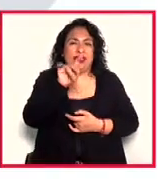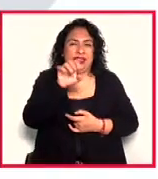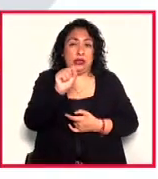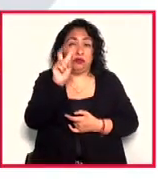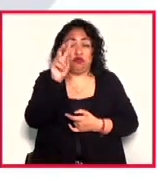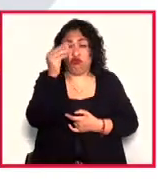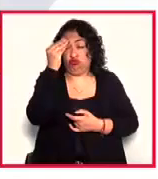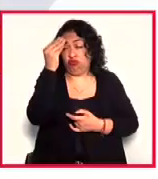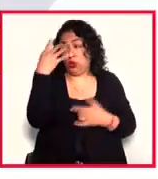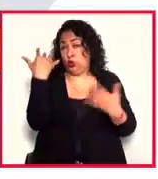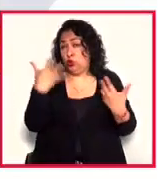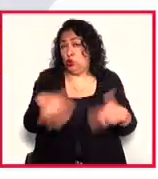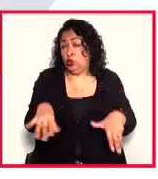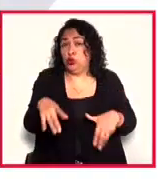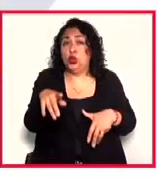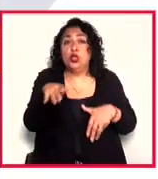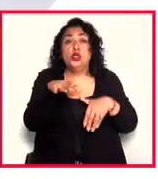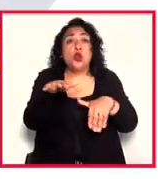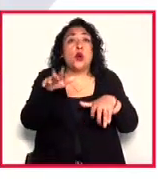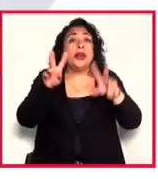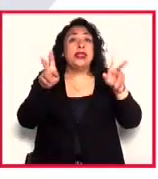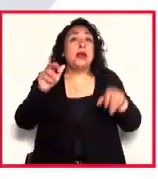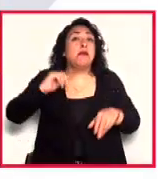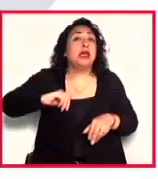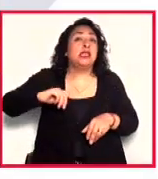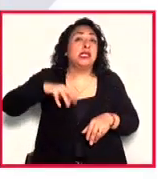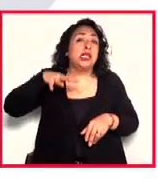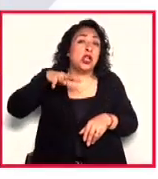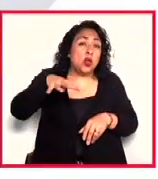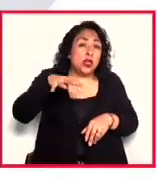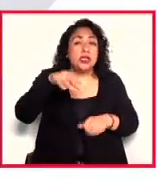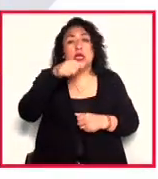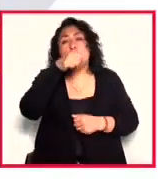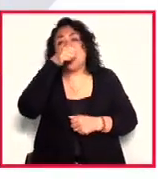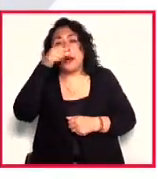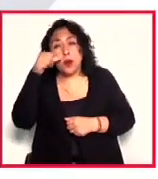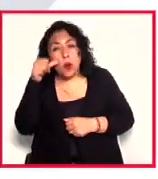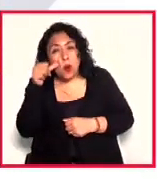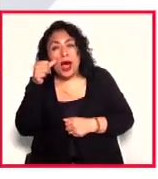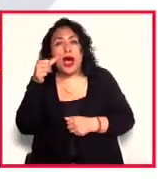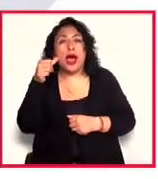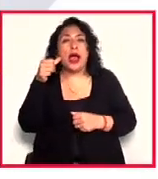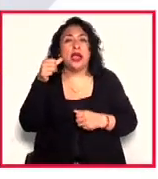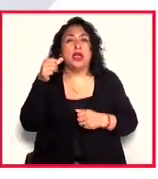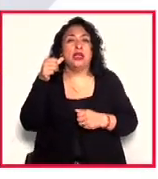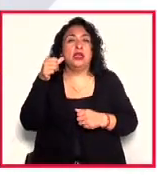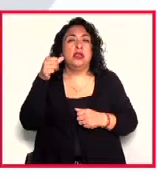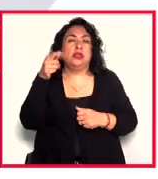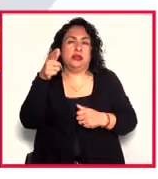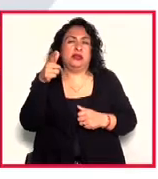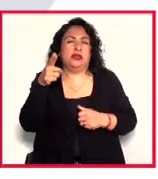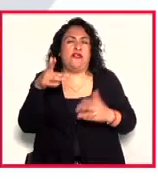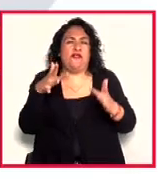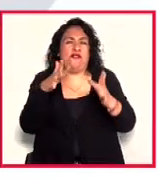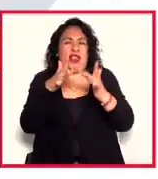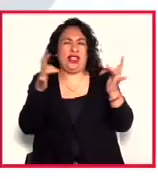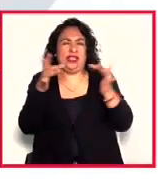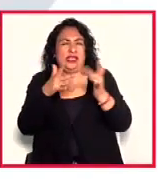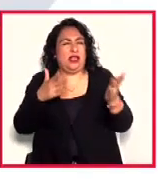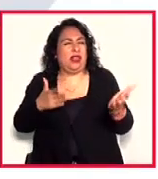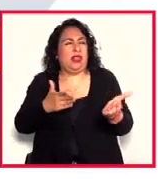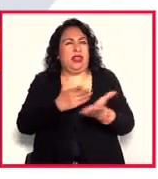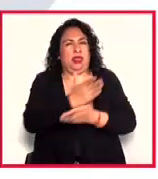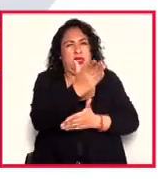erudición enorme sobre el siglo XIX, sobre Juárez, sobre el imperio, la invasión francesa, la segunda invasión francesa, en